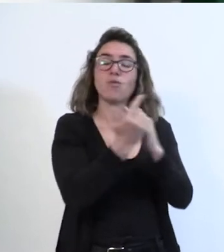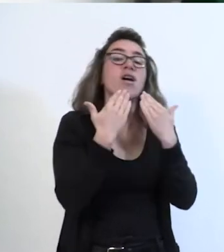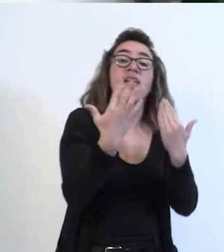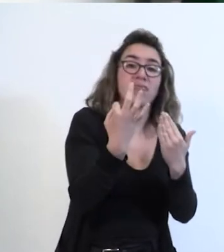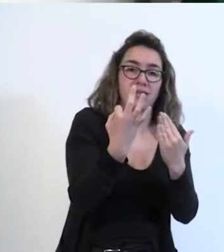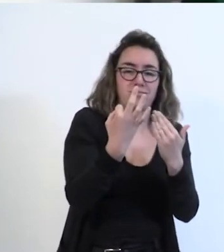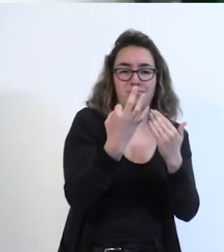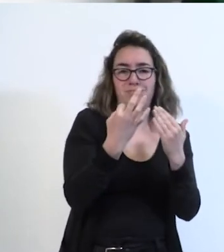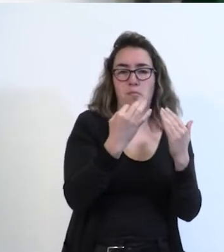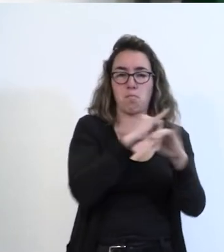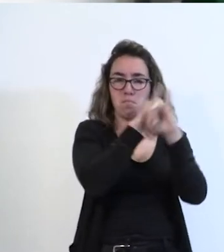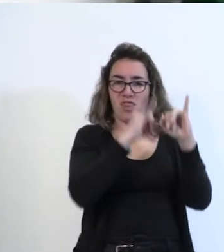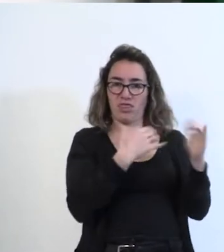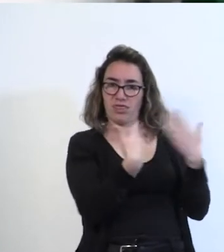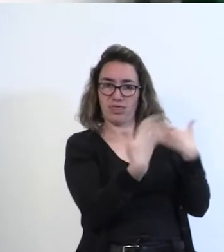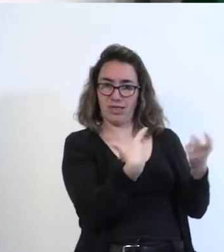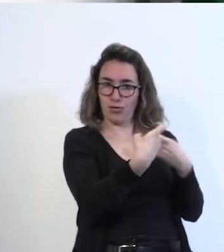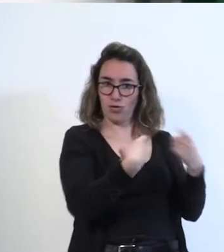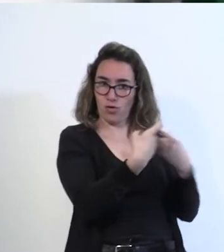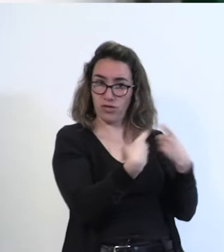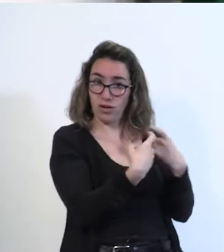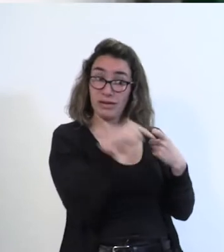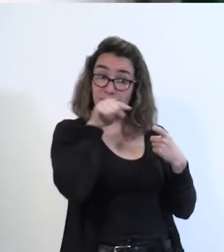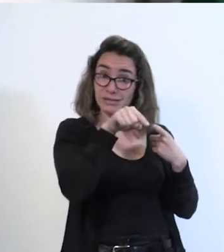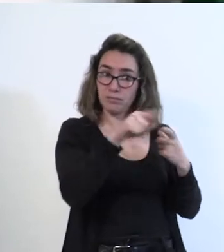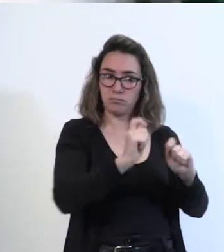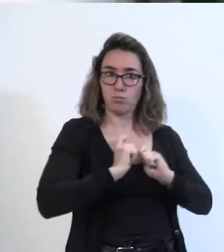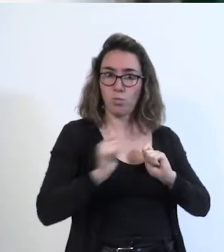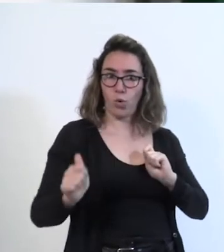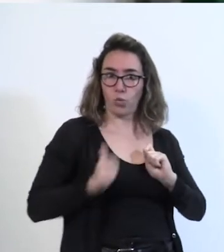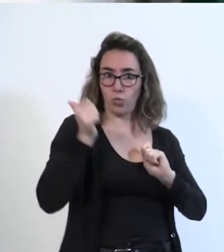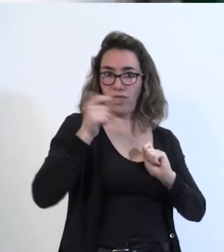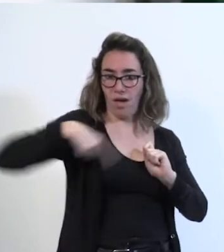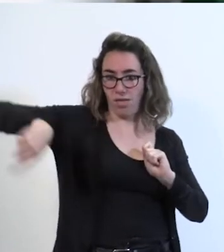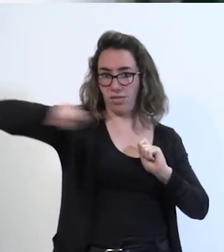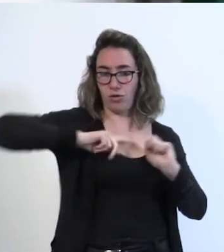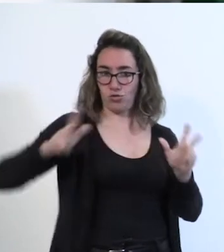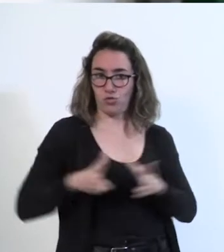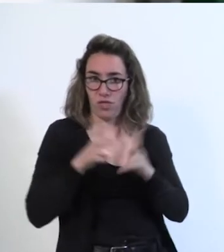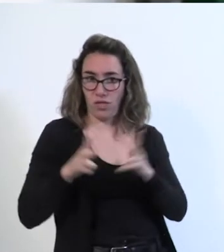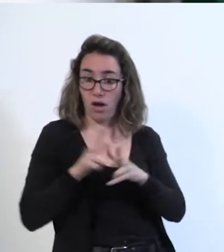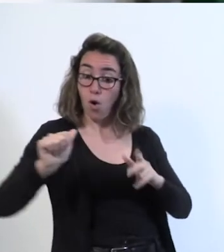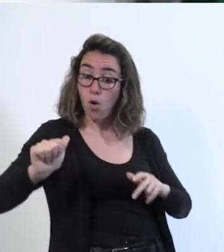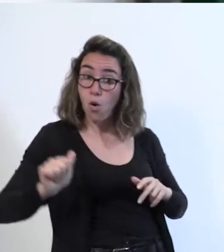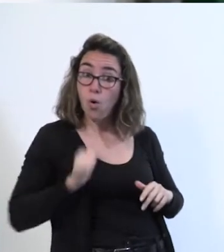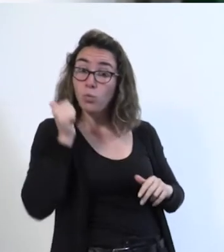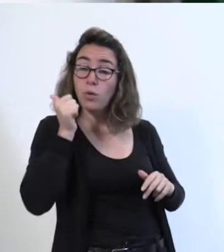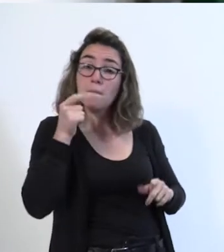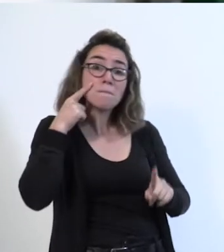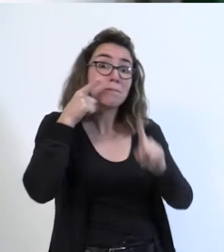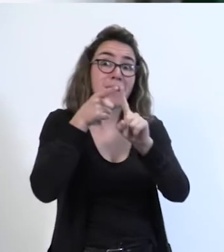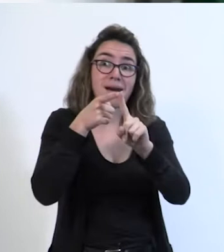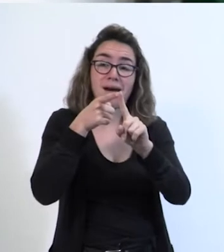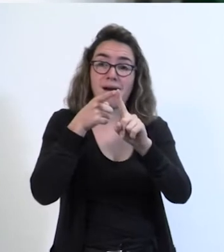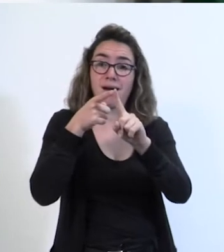por negociaciones de paz, son oportunidades que tenemos las sociedades, no solo para